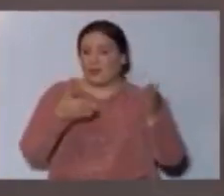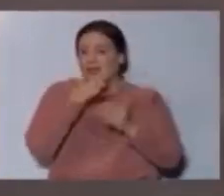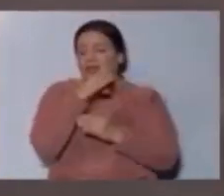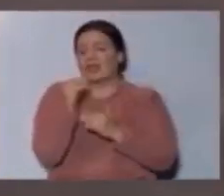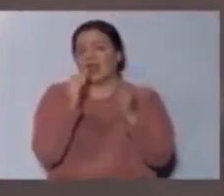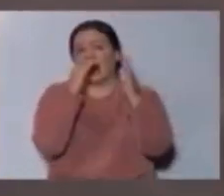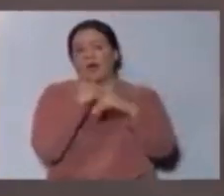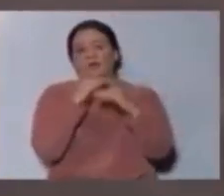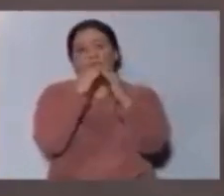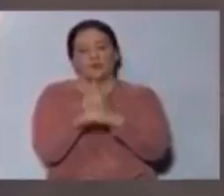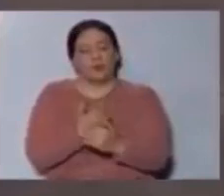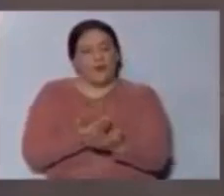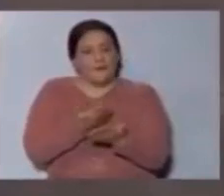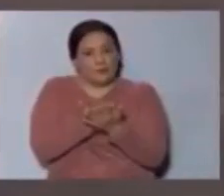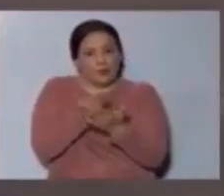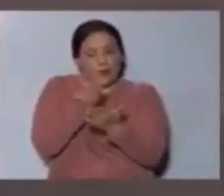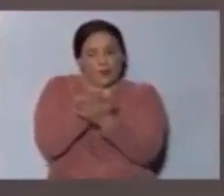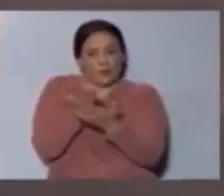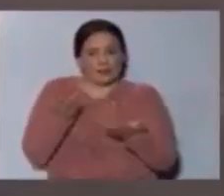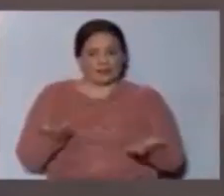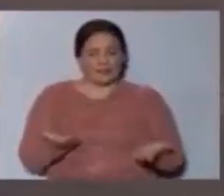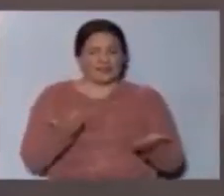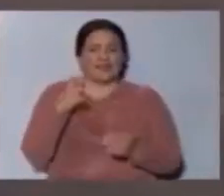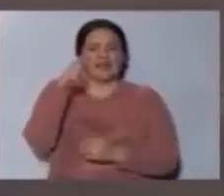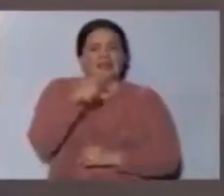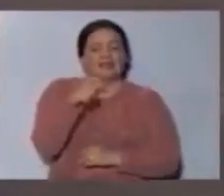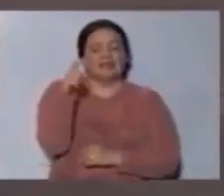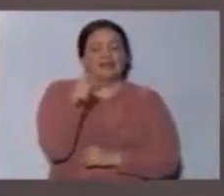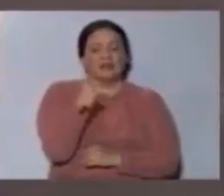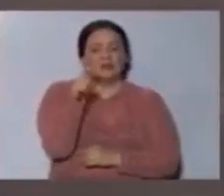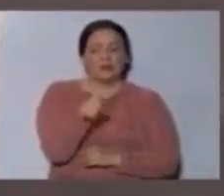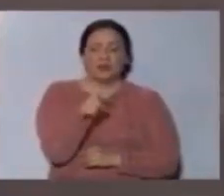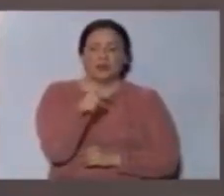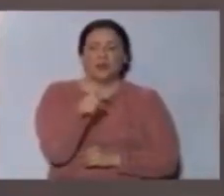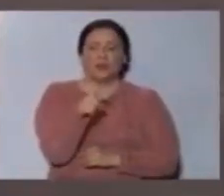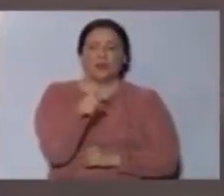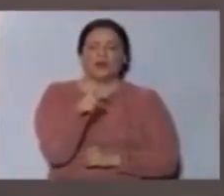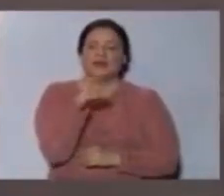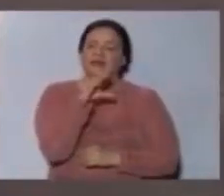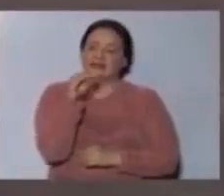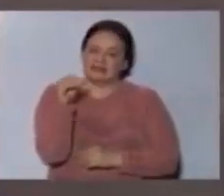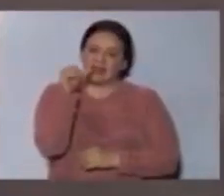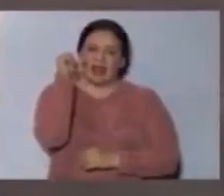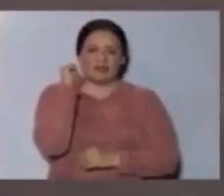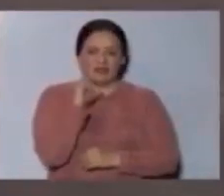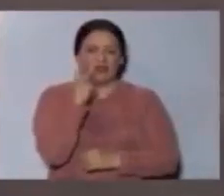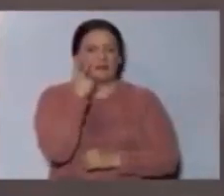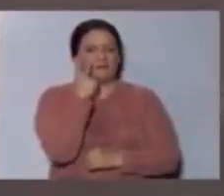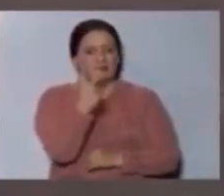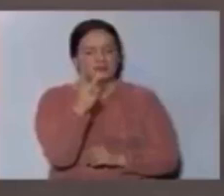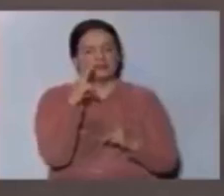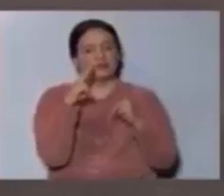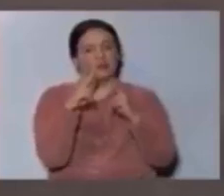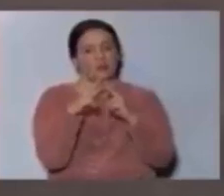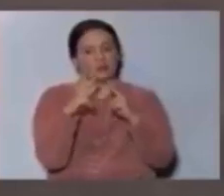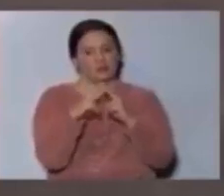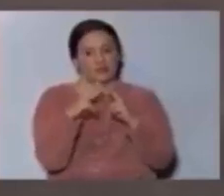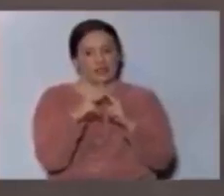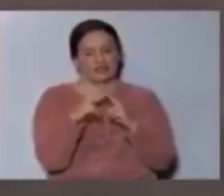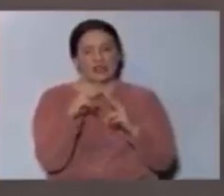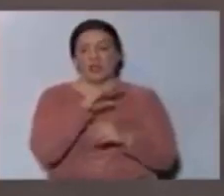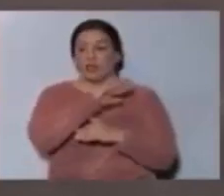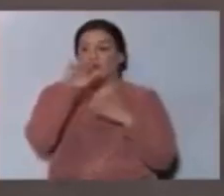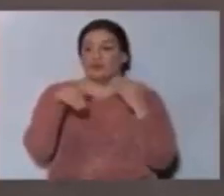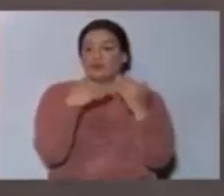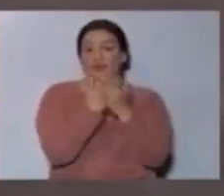las ausentes propuestas debió de ser ayer vistas y conocidas cuando todo